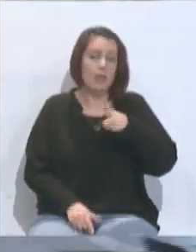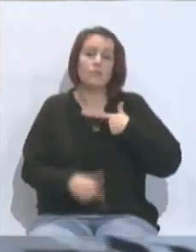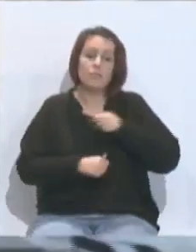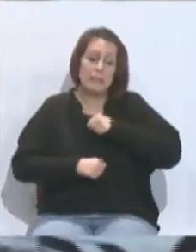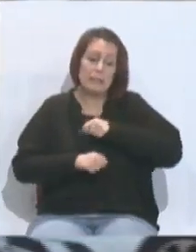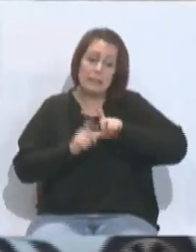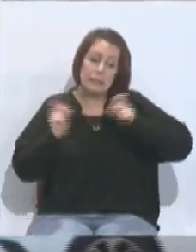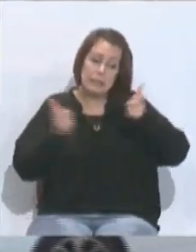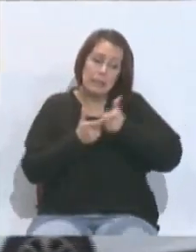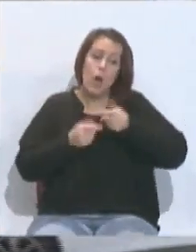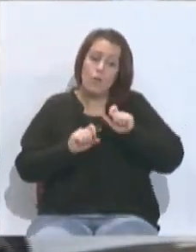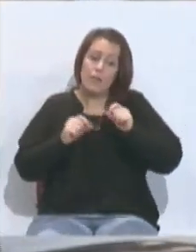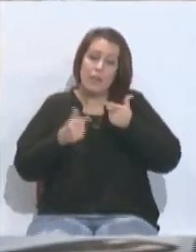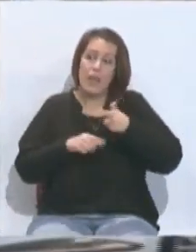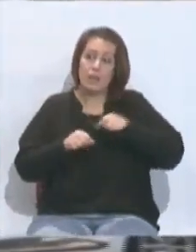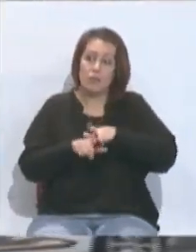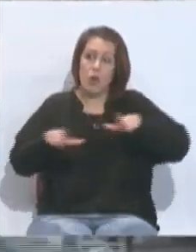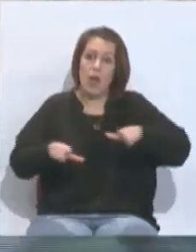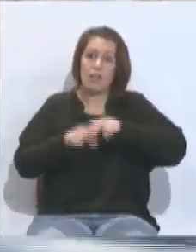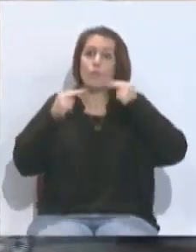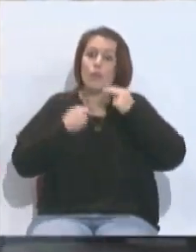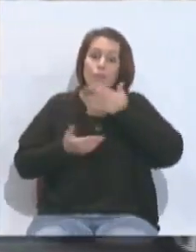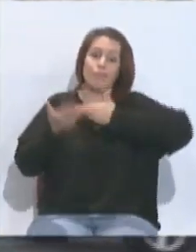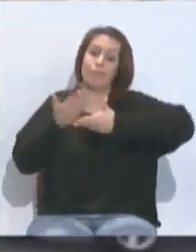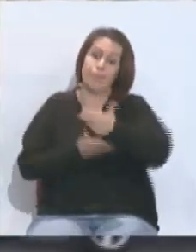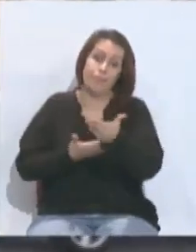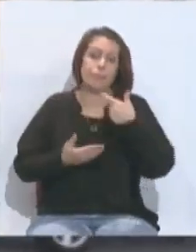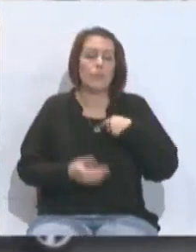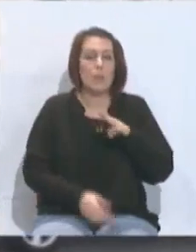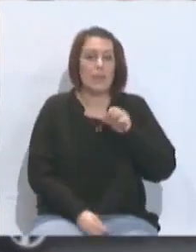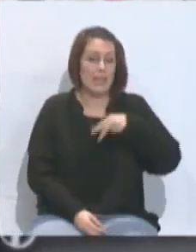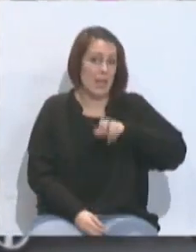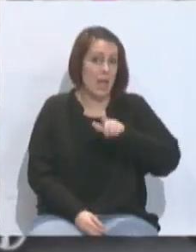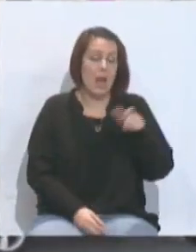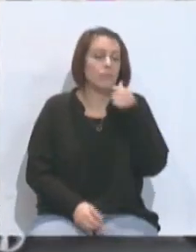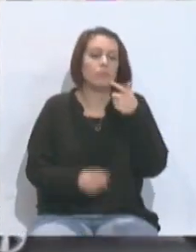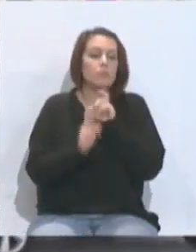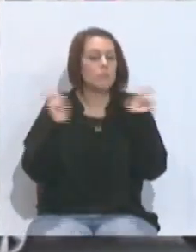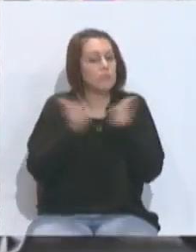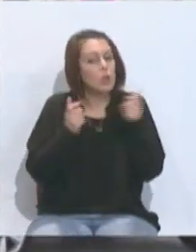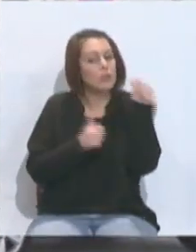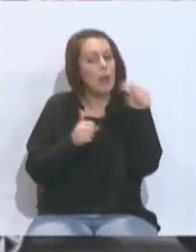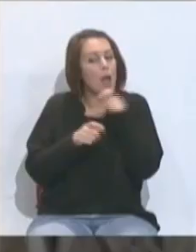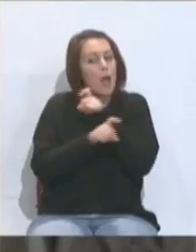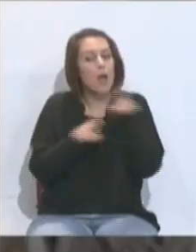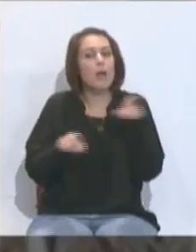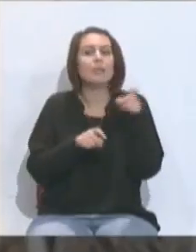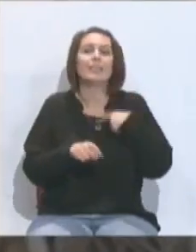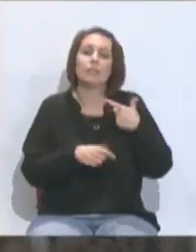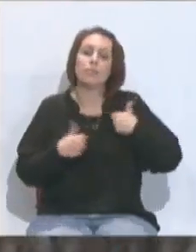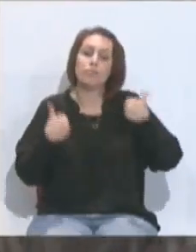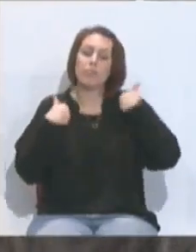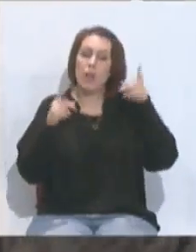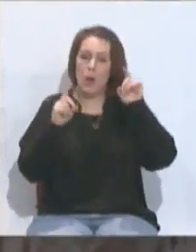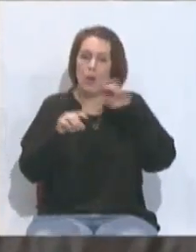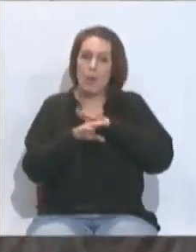claustro confirme la devolución del solar a la Diputación. Francisco Piniella ha anunciado reunión en las próximas semanas con la decana de Educación